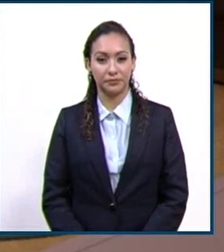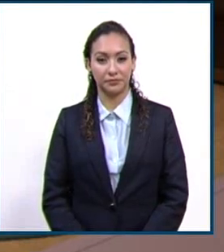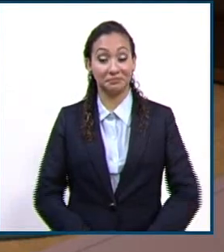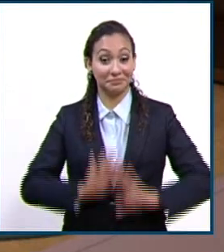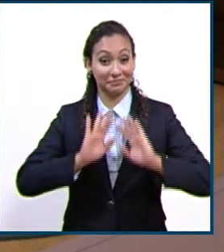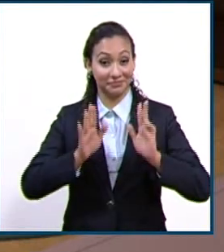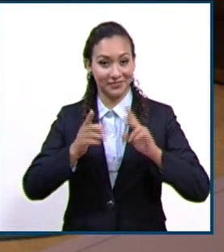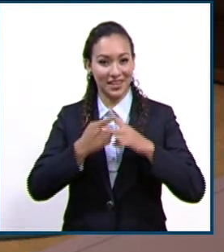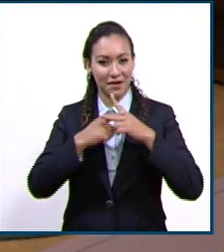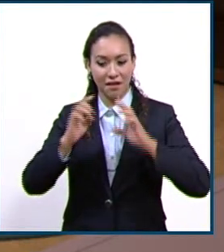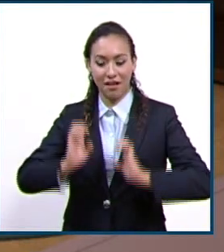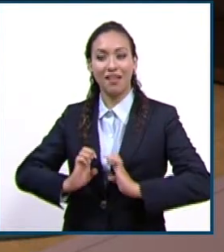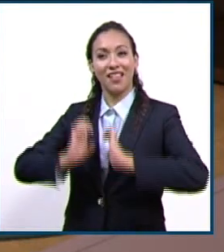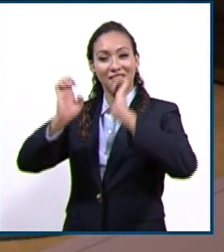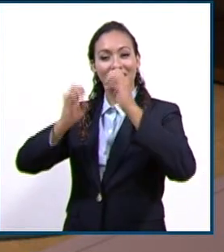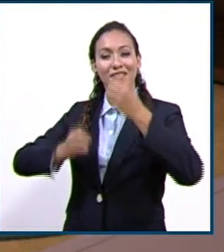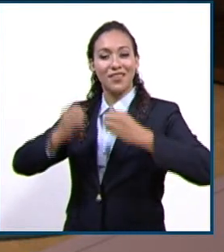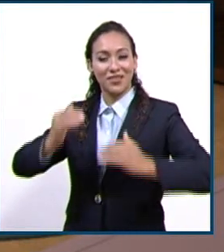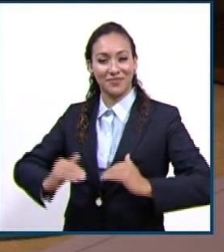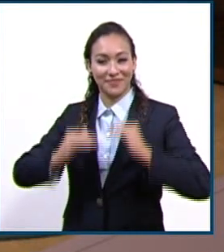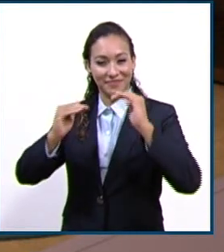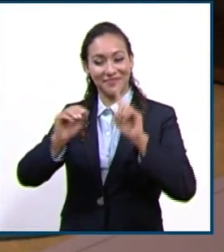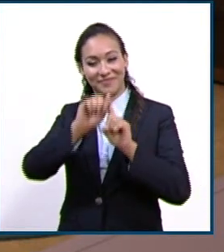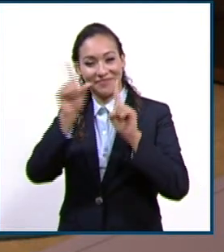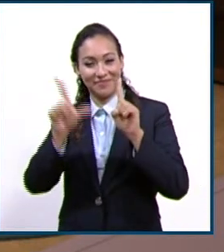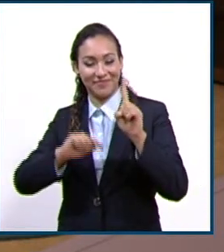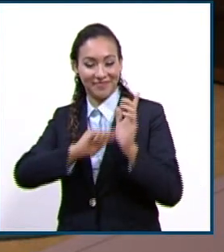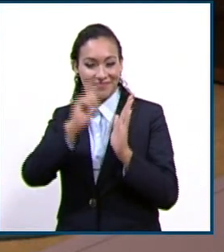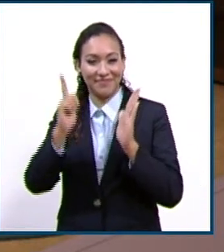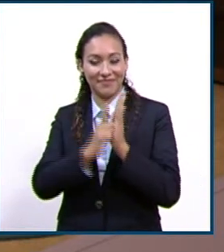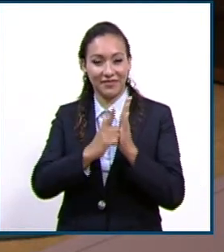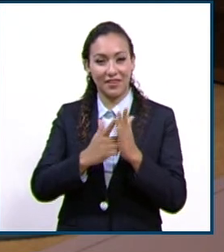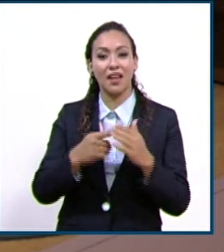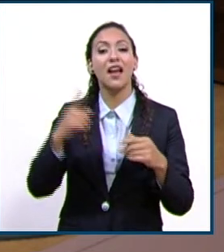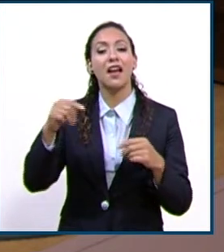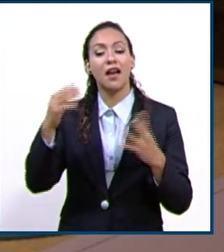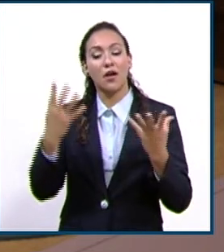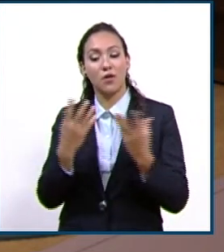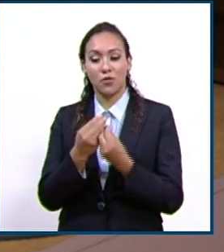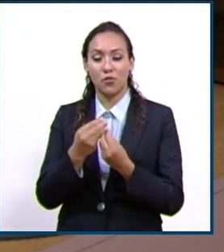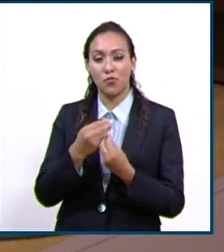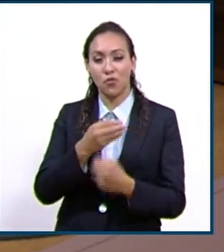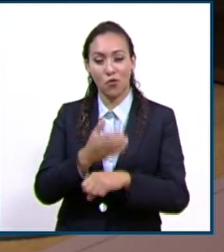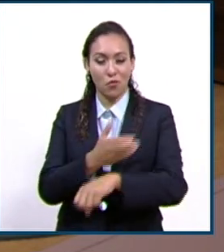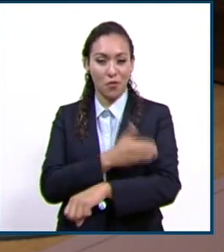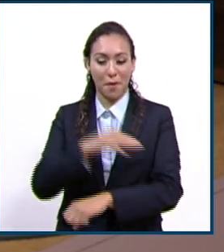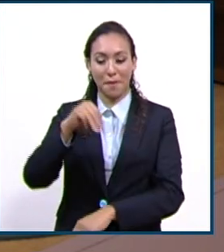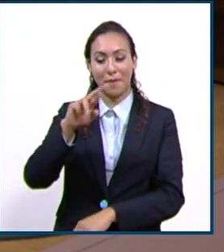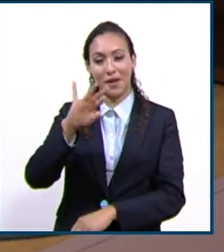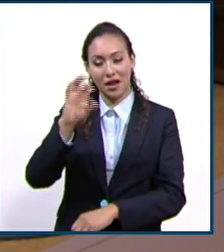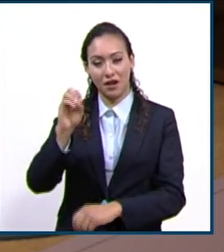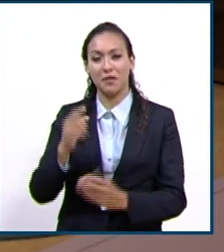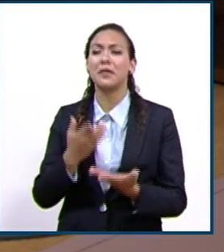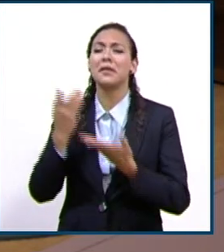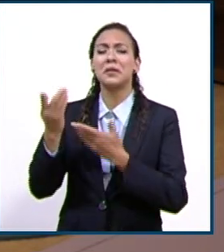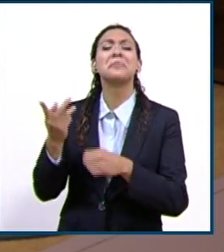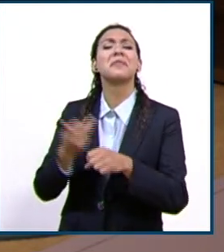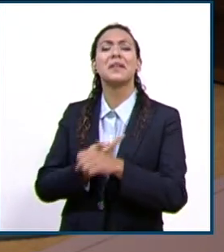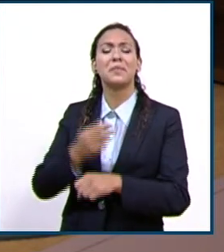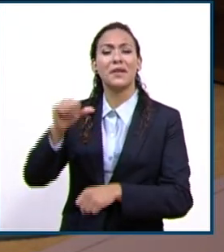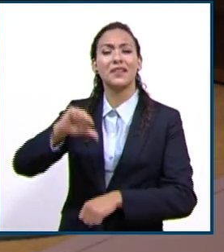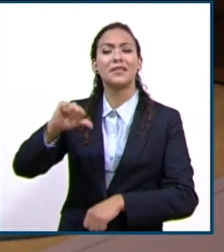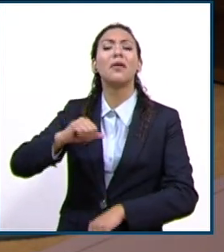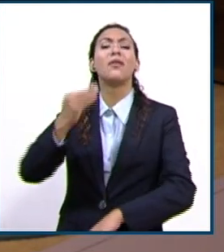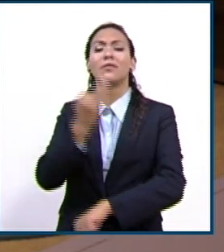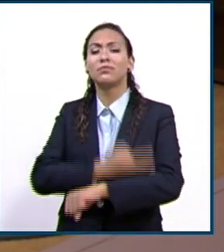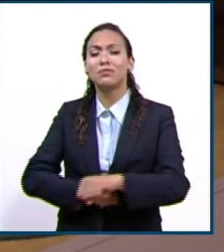Vamos al edificio sede de la Suprema Corte con mi compañero Mario López Peña, quien tiene listo el reporte de lo que resolvieron esta tarde